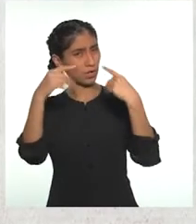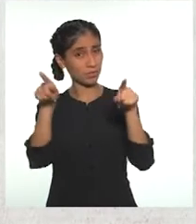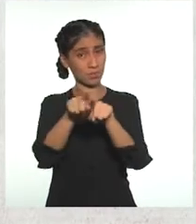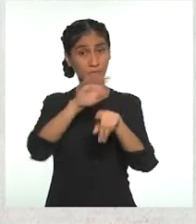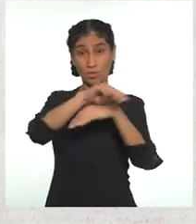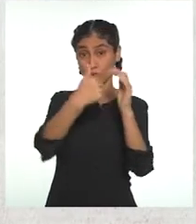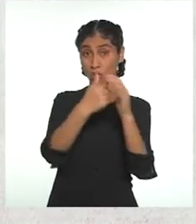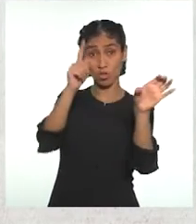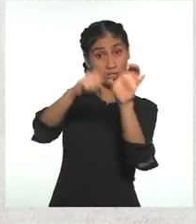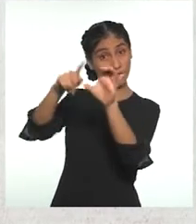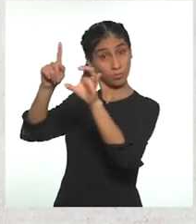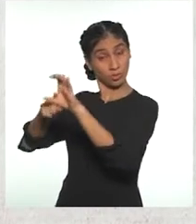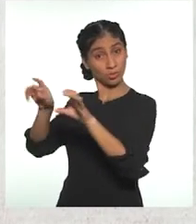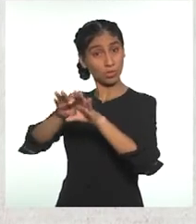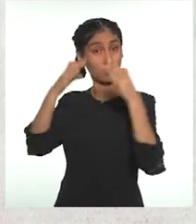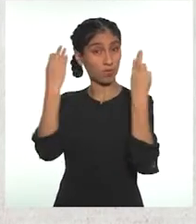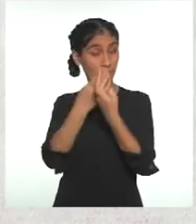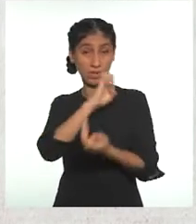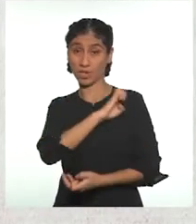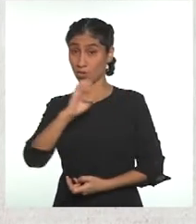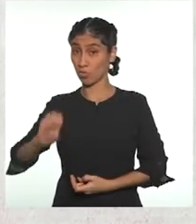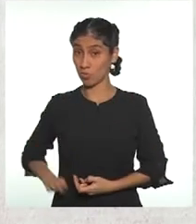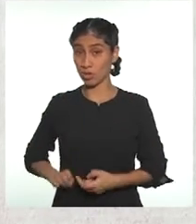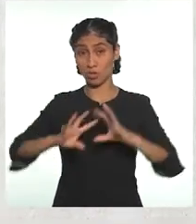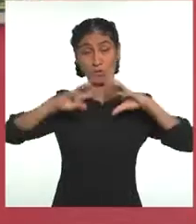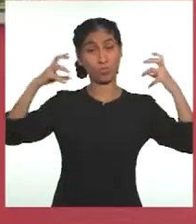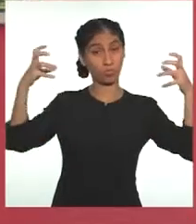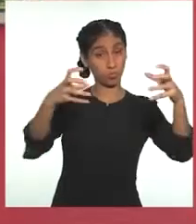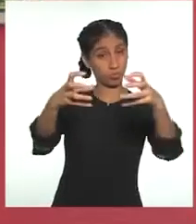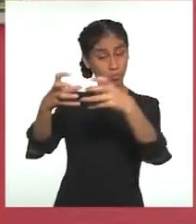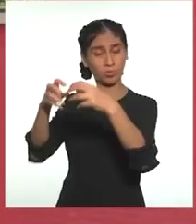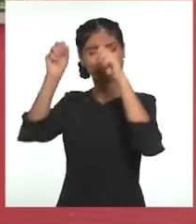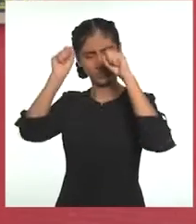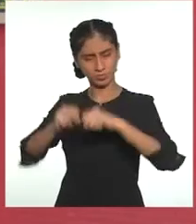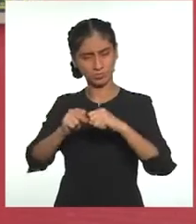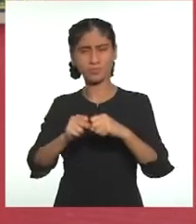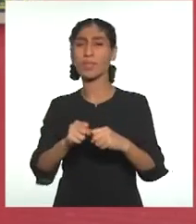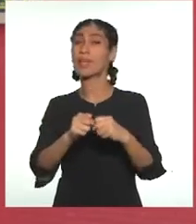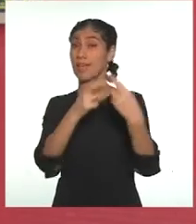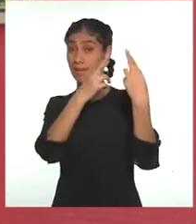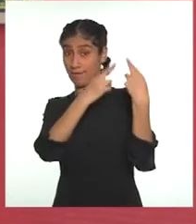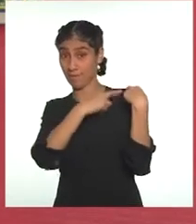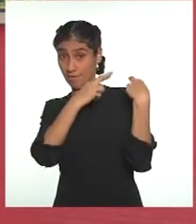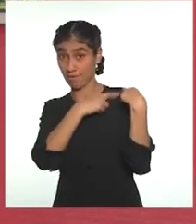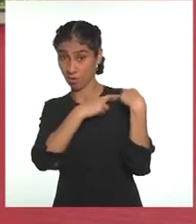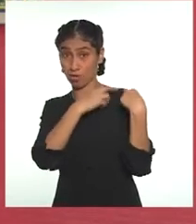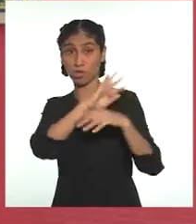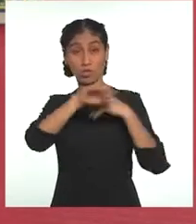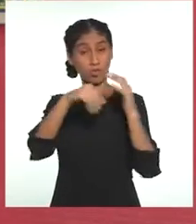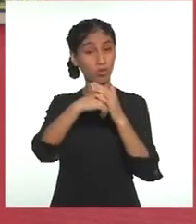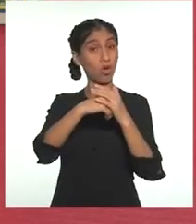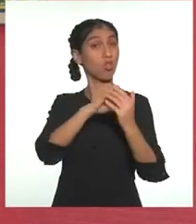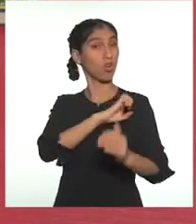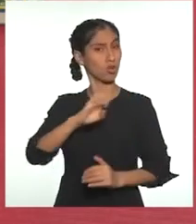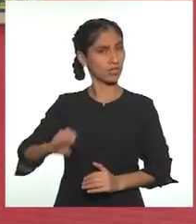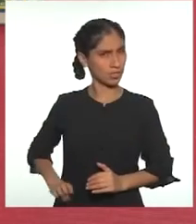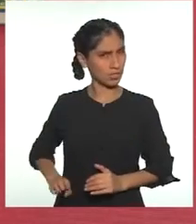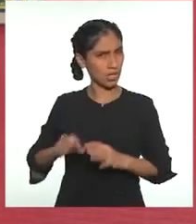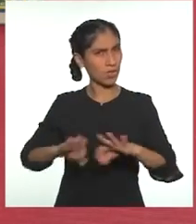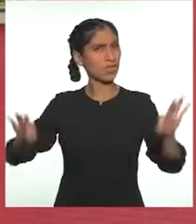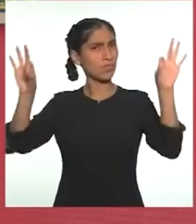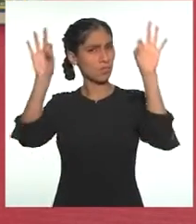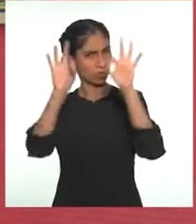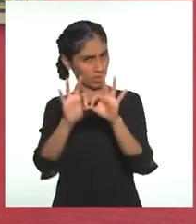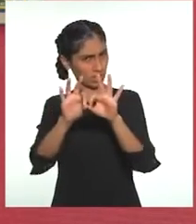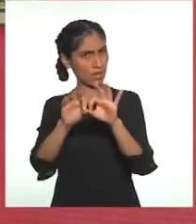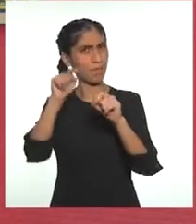familia, gobierno y sociedad civil. Tenías razón, Mario. El rol del gobierno es muy importante para la prevención y proliferación de la